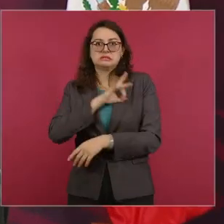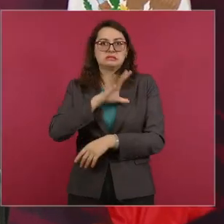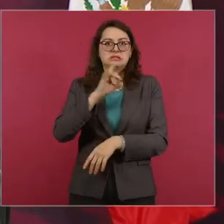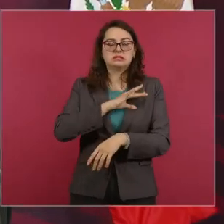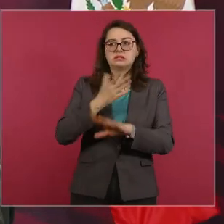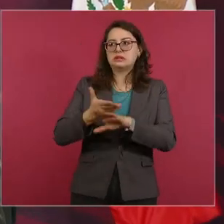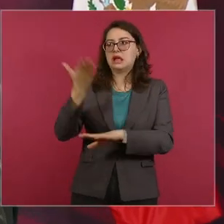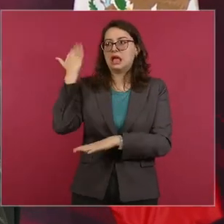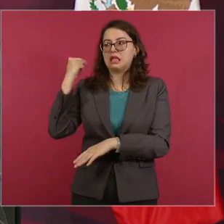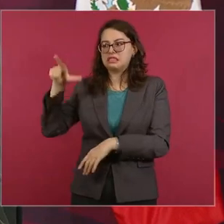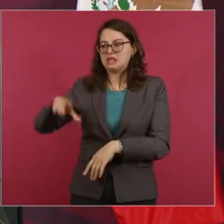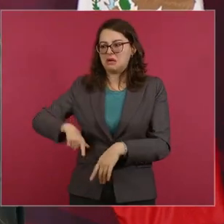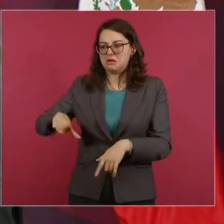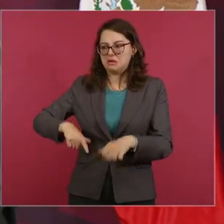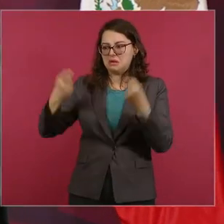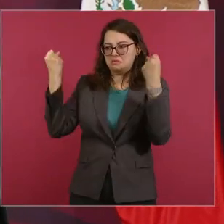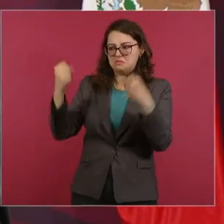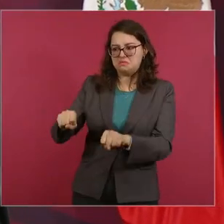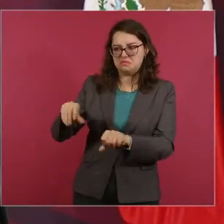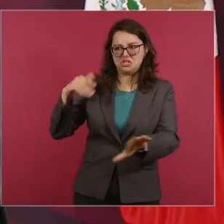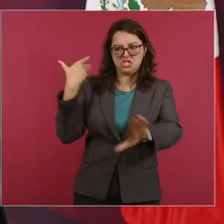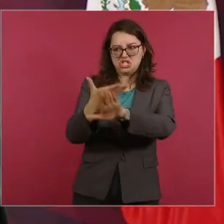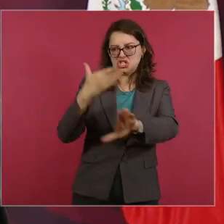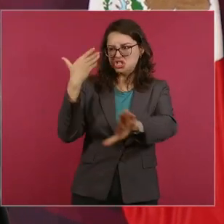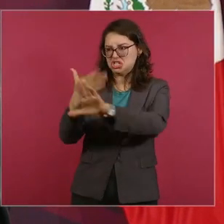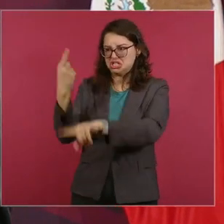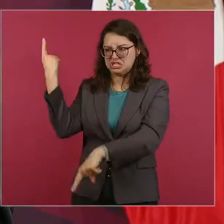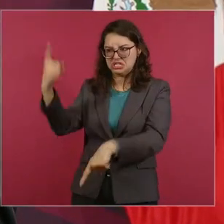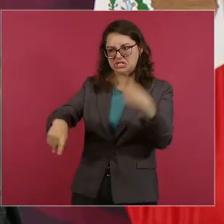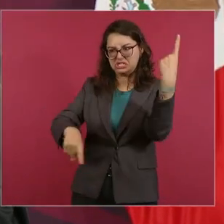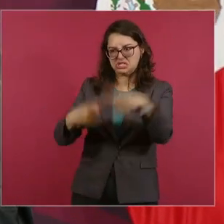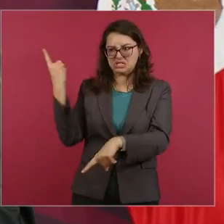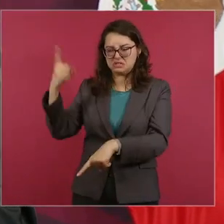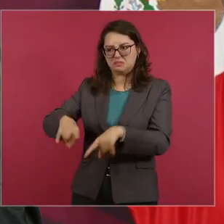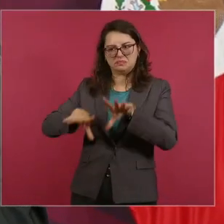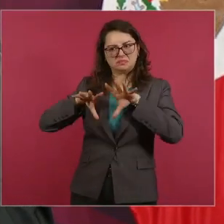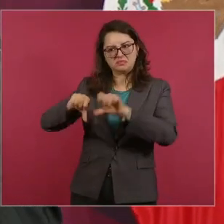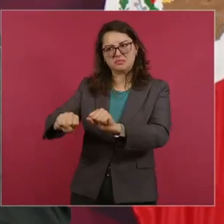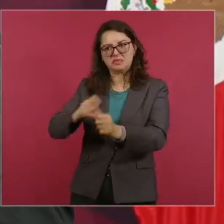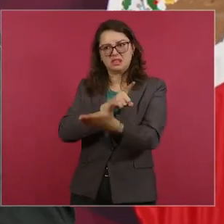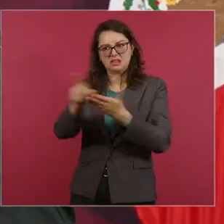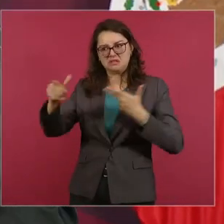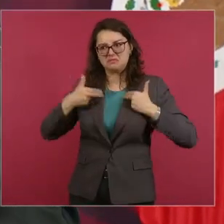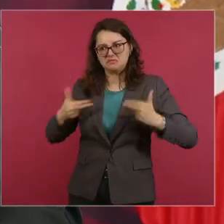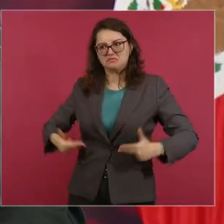el respetar los derechos humanos el